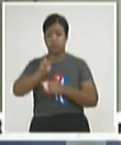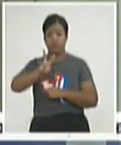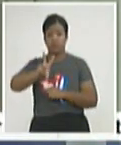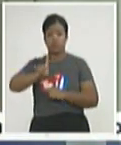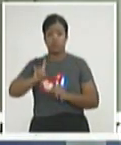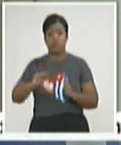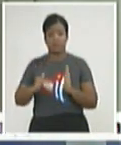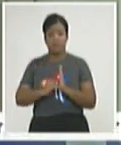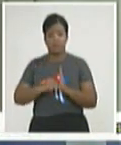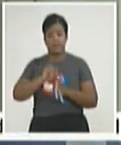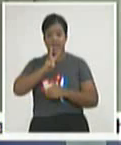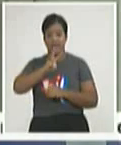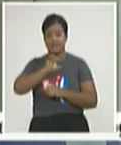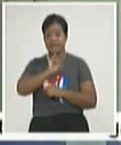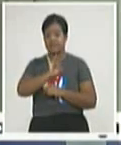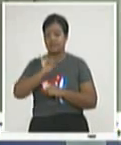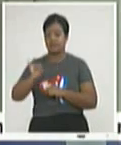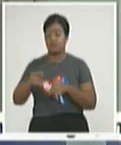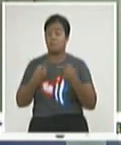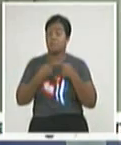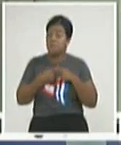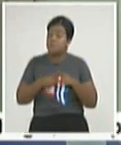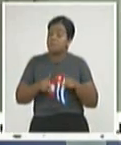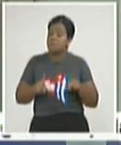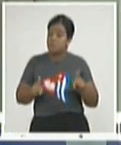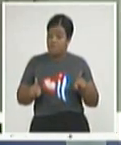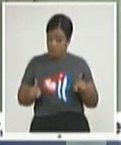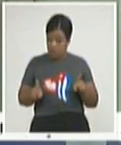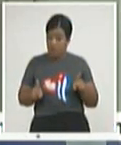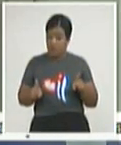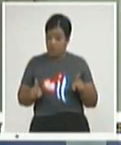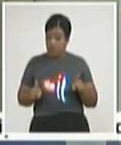39.377, aunque podemos decir que son